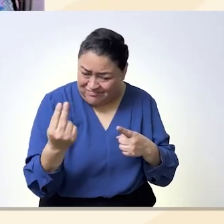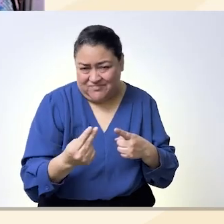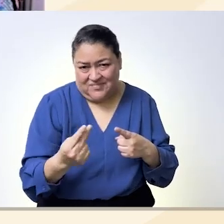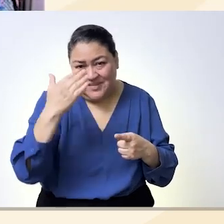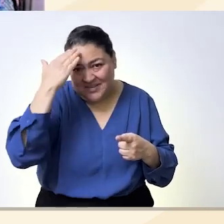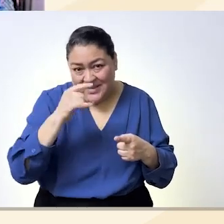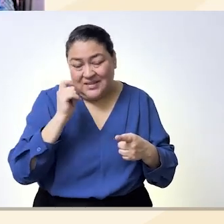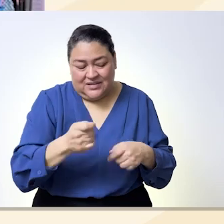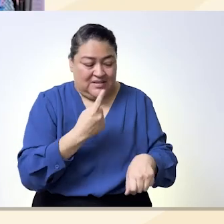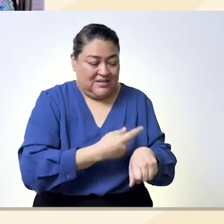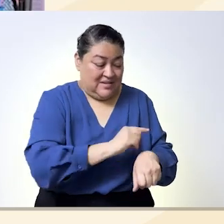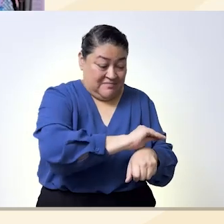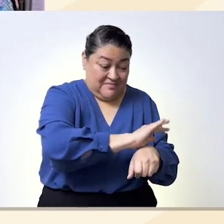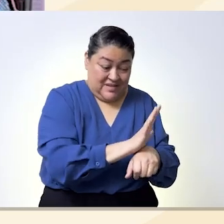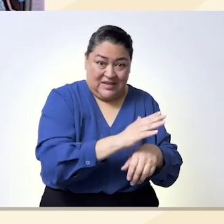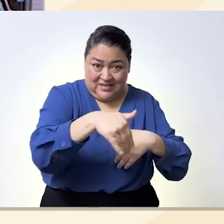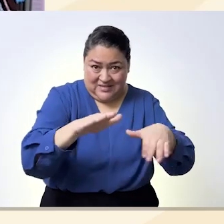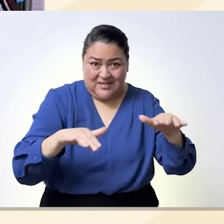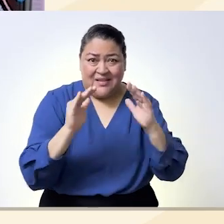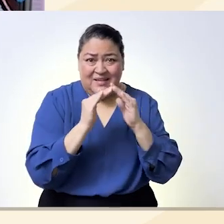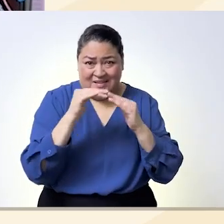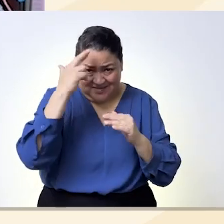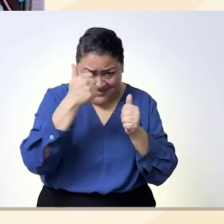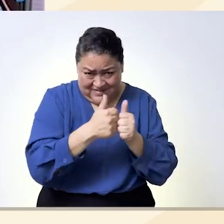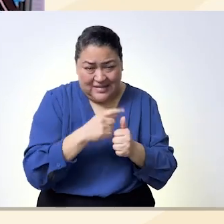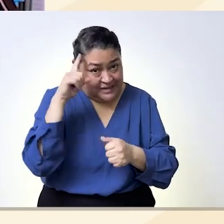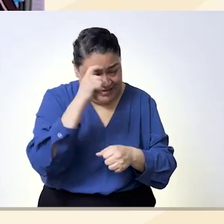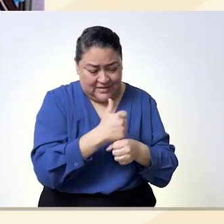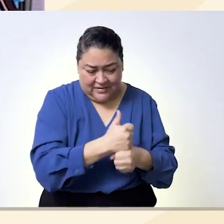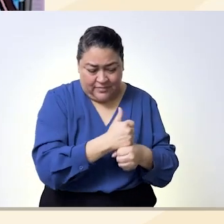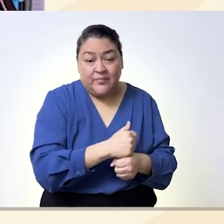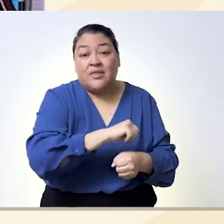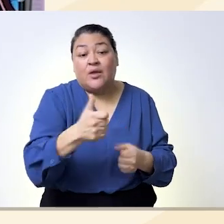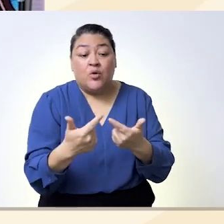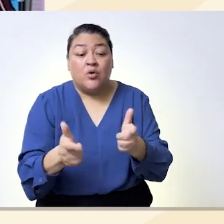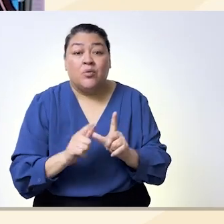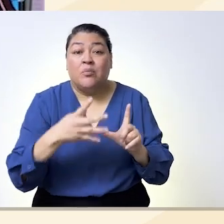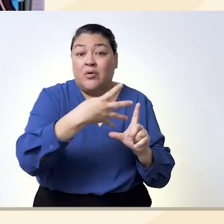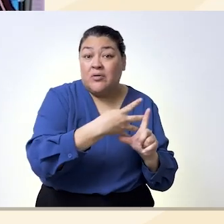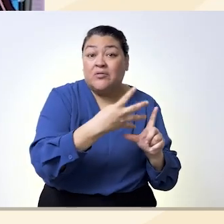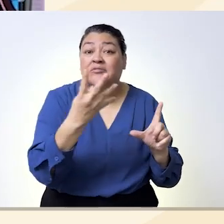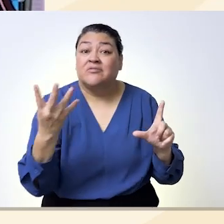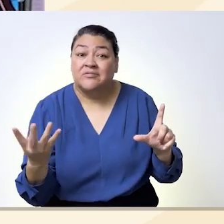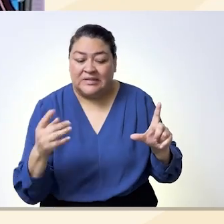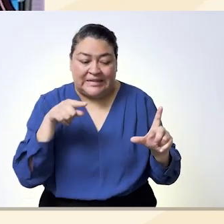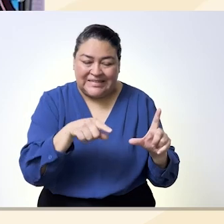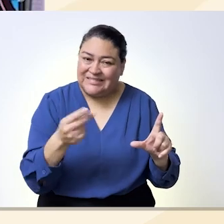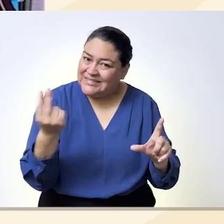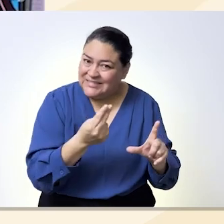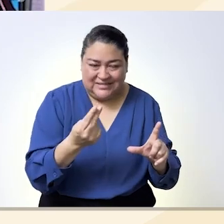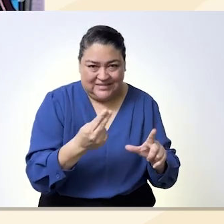las personas de la población LGBTIQNB+, necesitamos mucha atención en temas